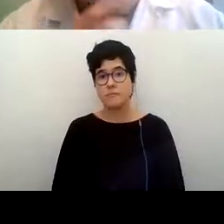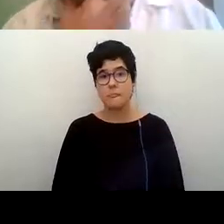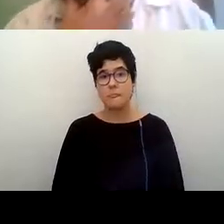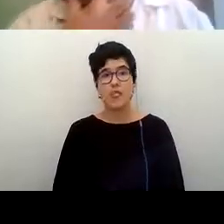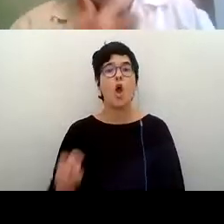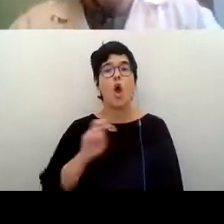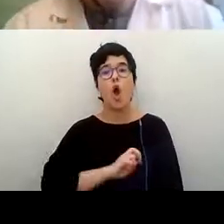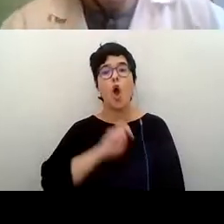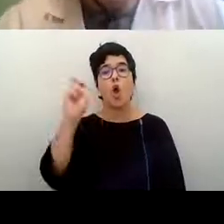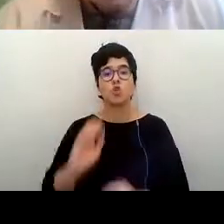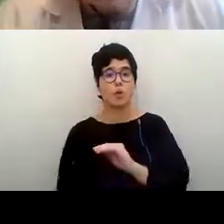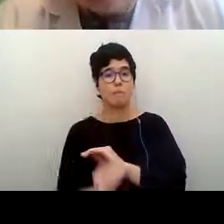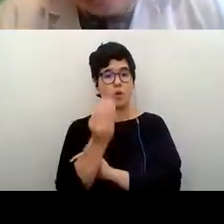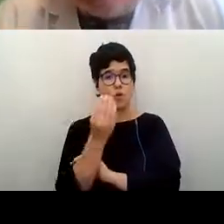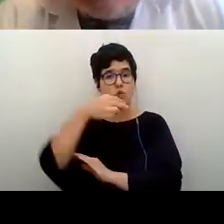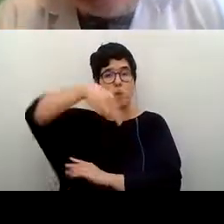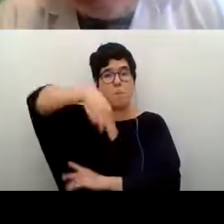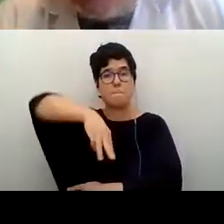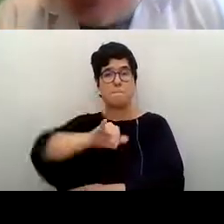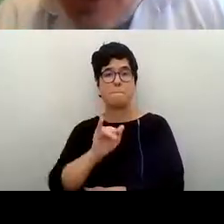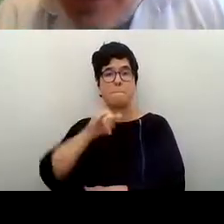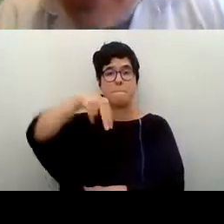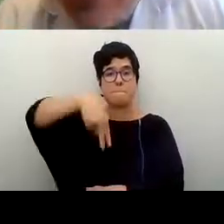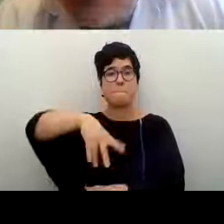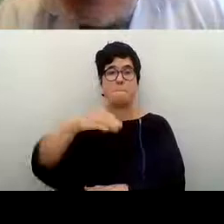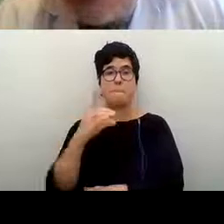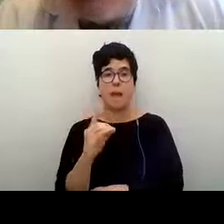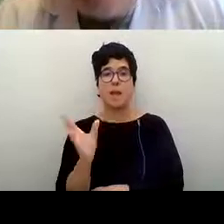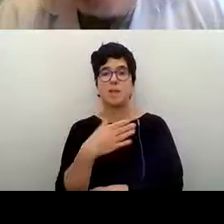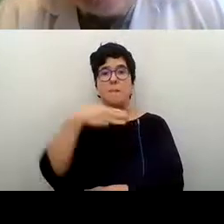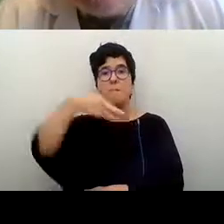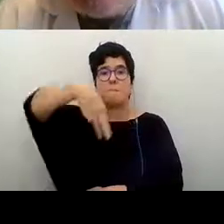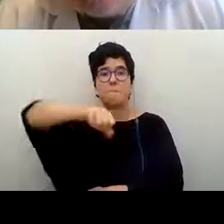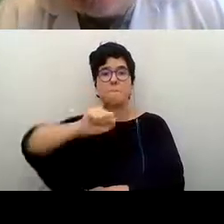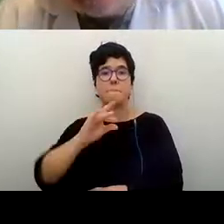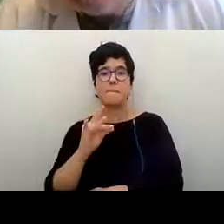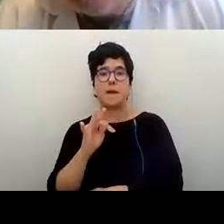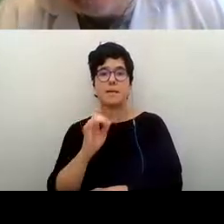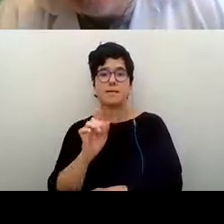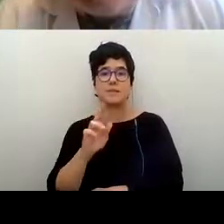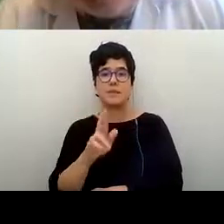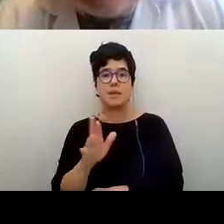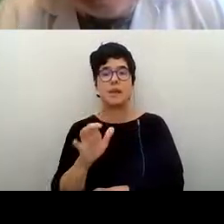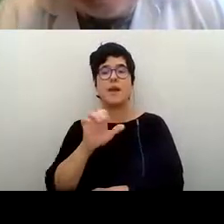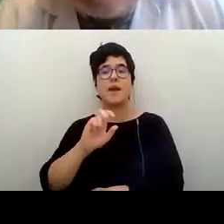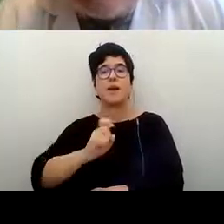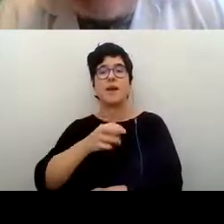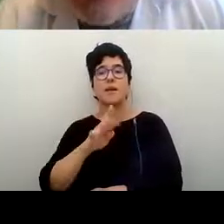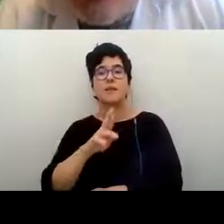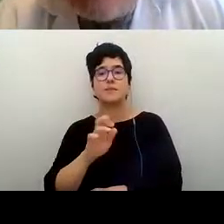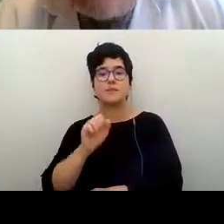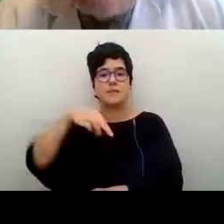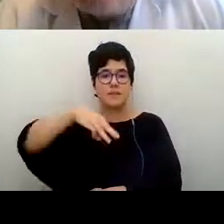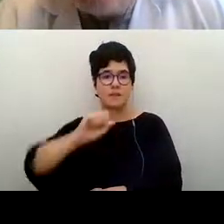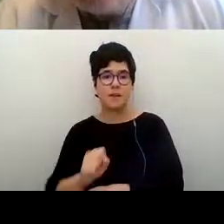Tenemos también el Mindmaster Stream, lo tenemos disponible en líquido bebible, en ese caso sería hasta un 36% de gel de aloe vera